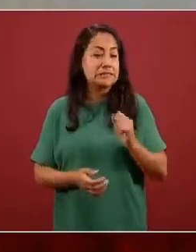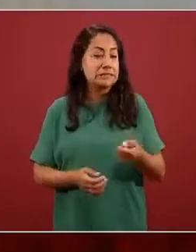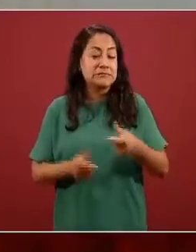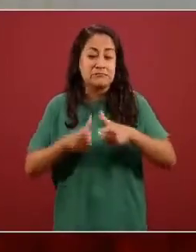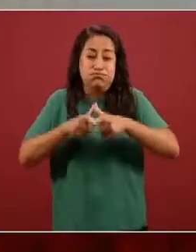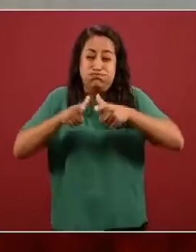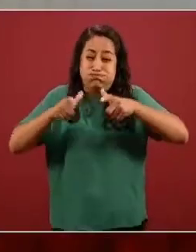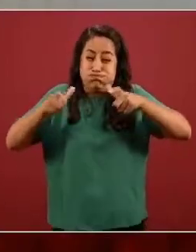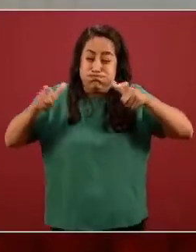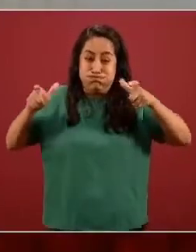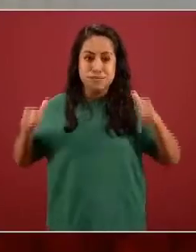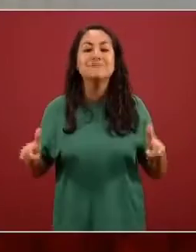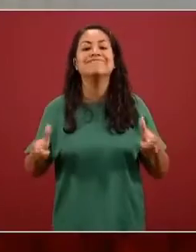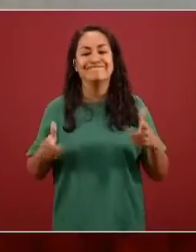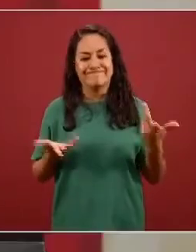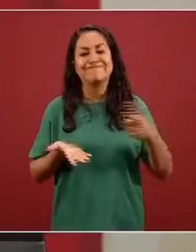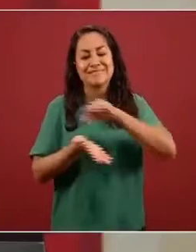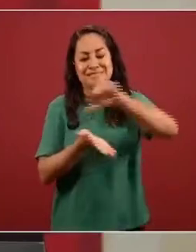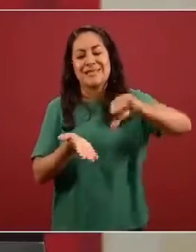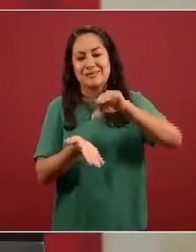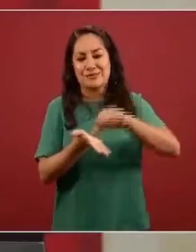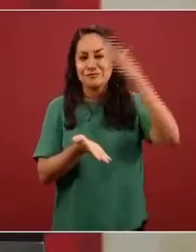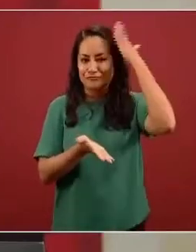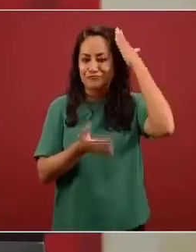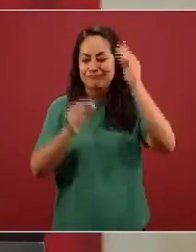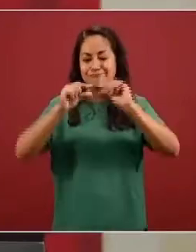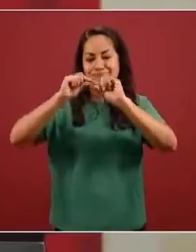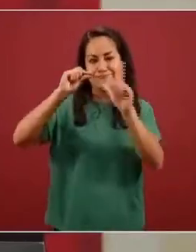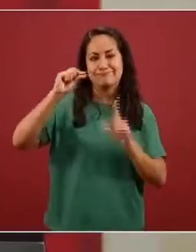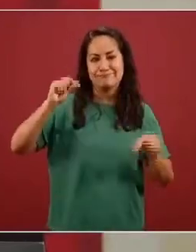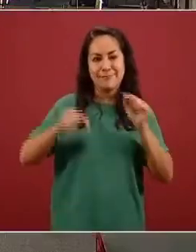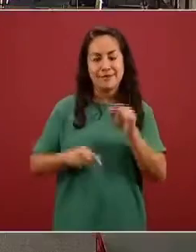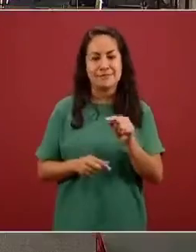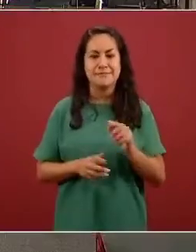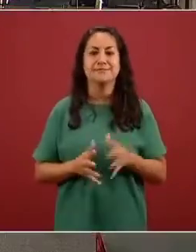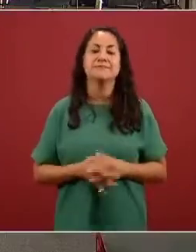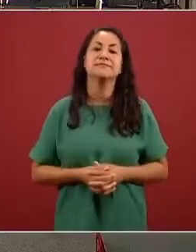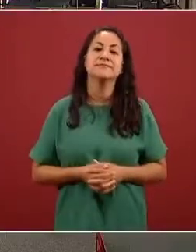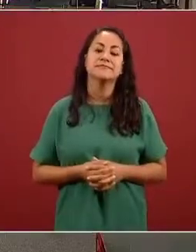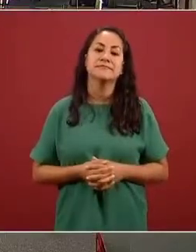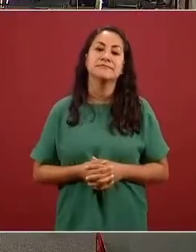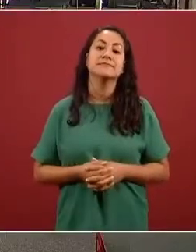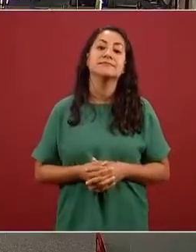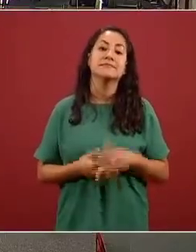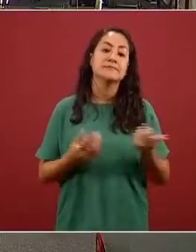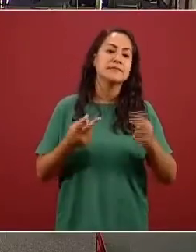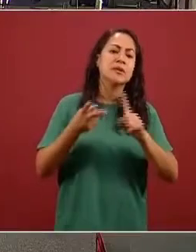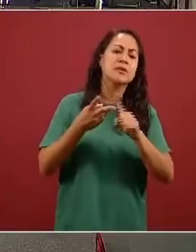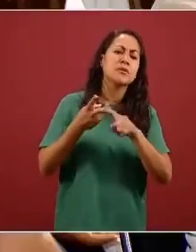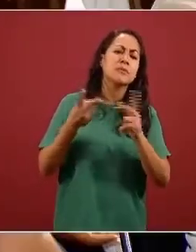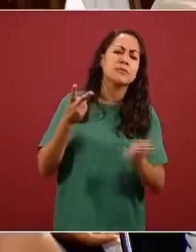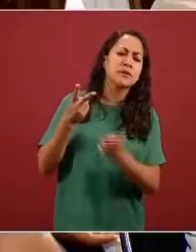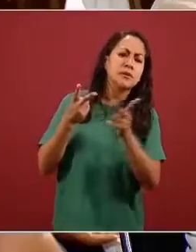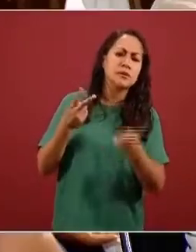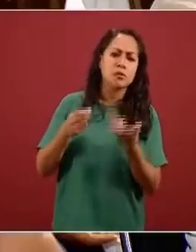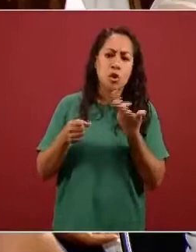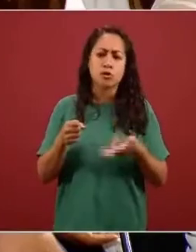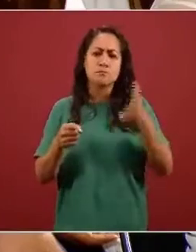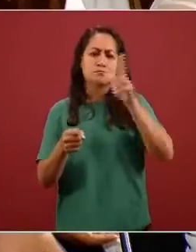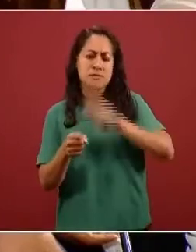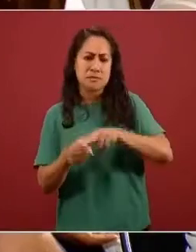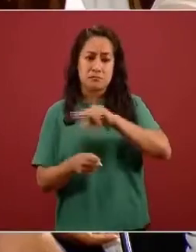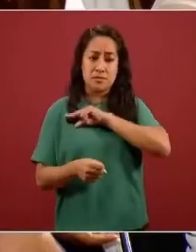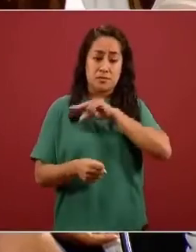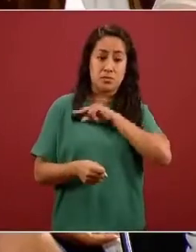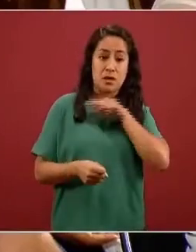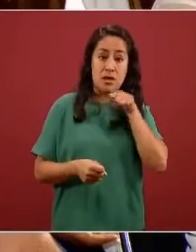grande en la zona conurbada del Valle de México. Y la segunda pregunta es que algunos hospitales privados ya pusieron carteles en